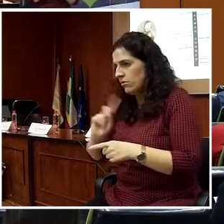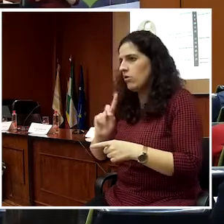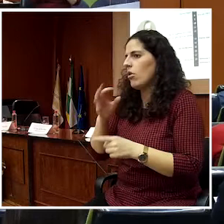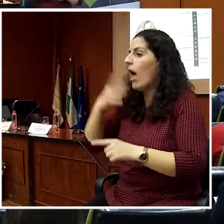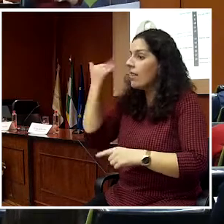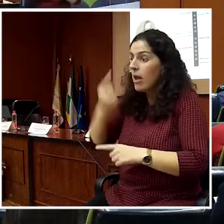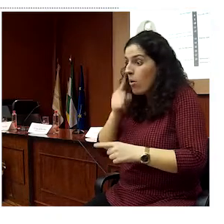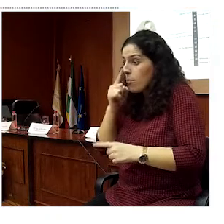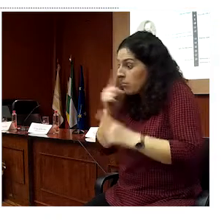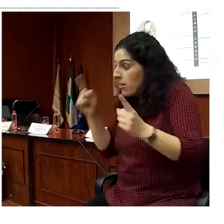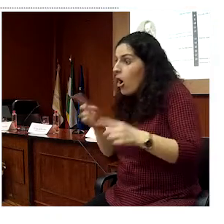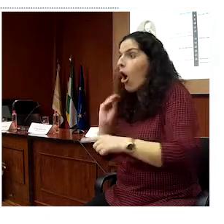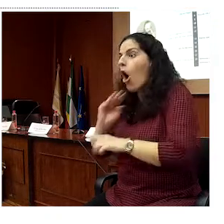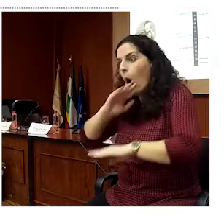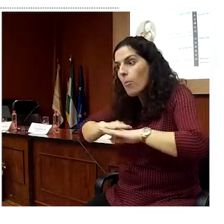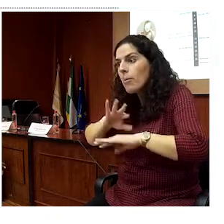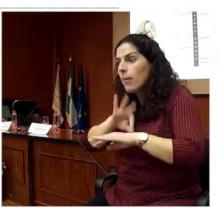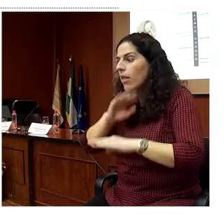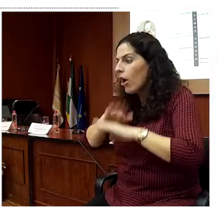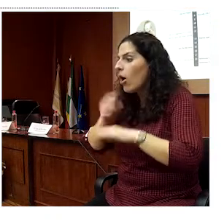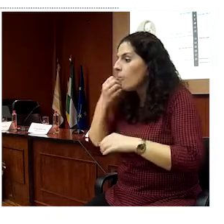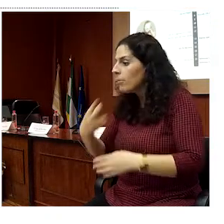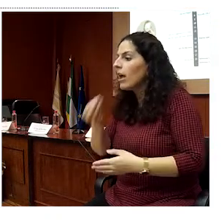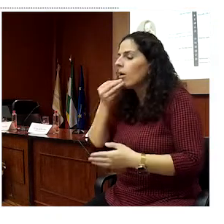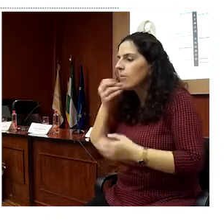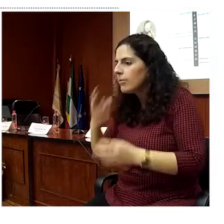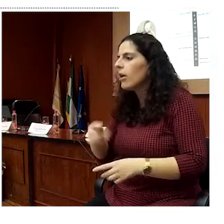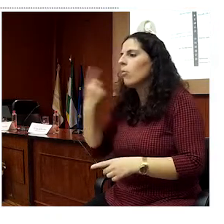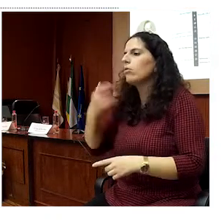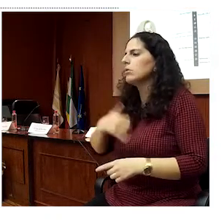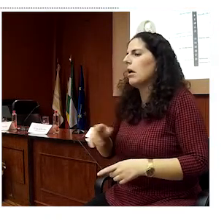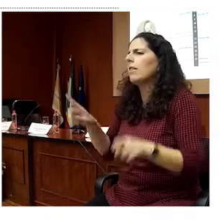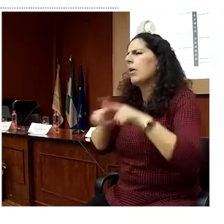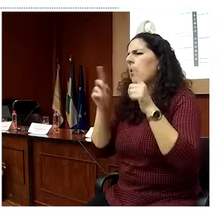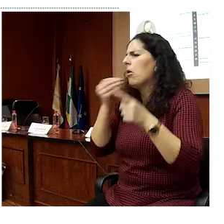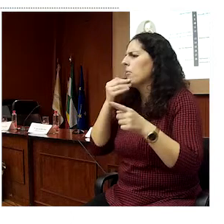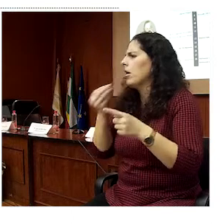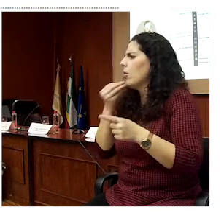estar en la mesa familiar, en vez de adquirir hábitos saludables, empezamos a ver